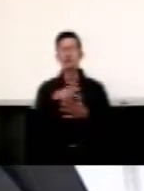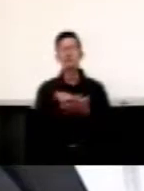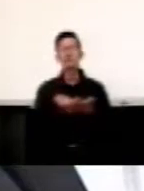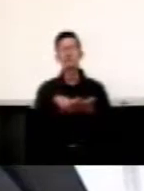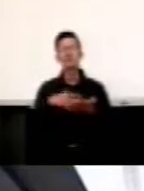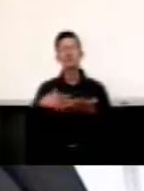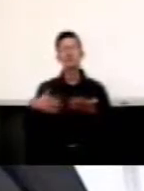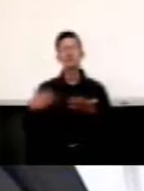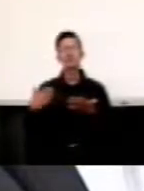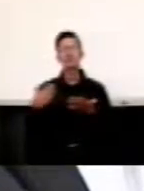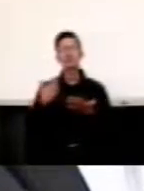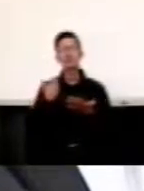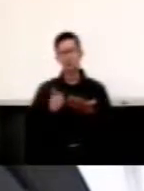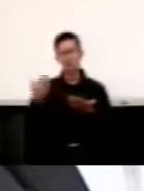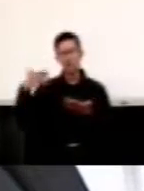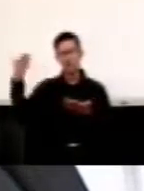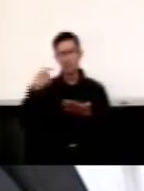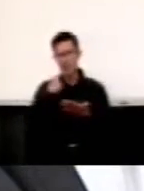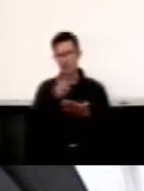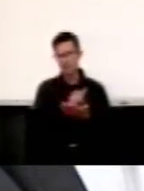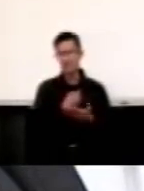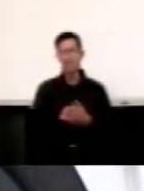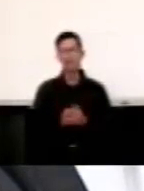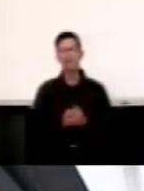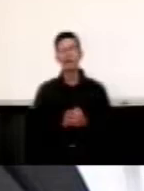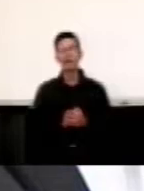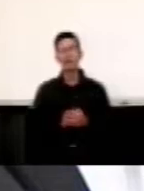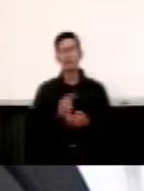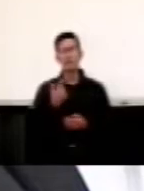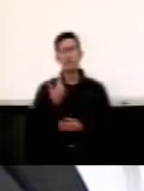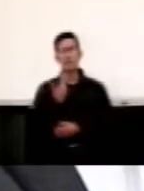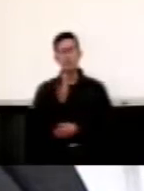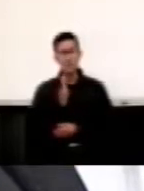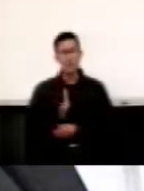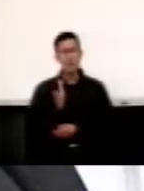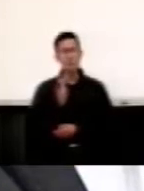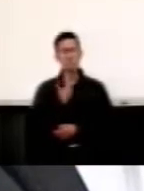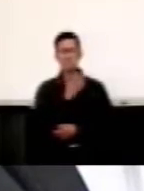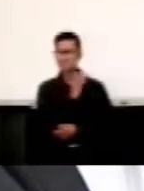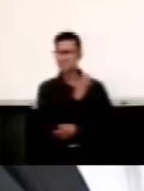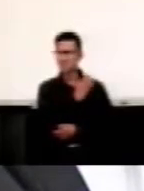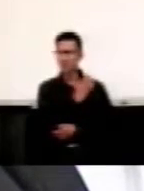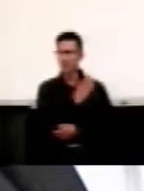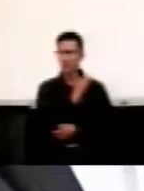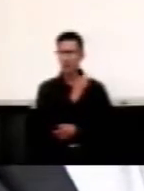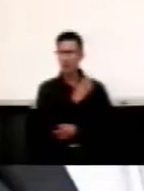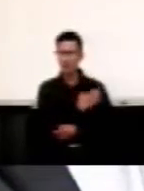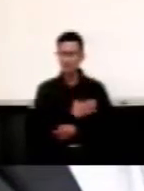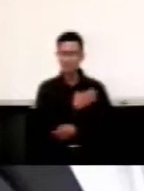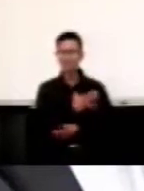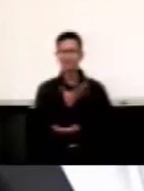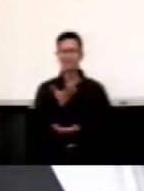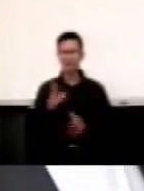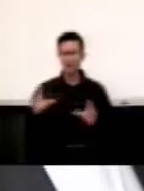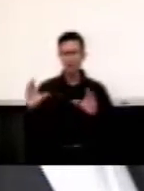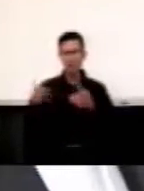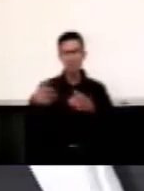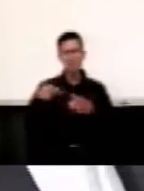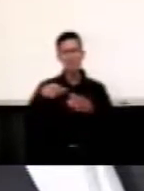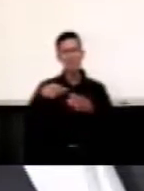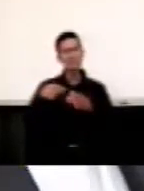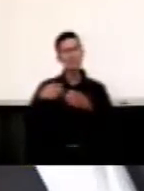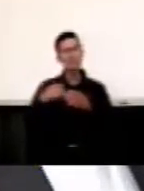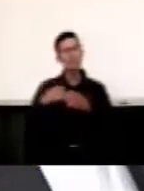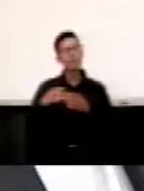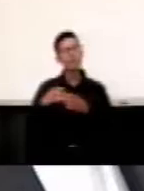comentaba ya de forma previa que yo estoy muy contenta, de verdad, que el Instituto Electoral, por conducto de la anterior integración del Comité Editorial,